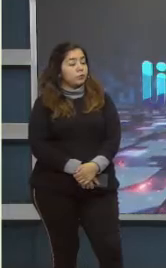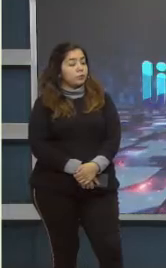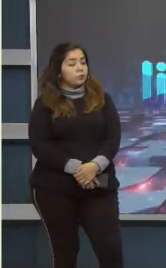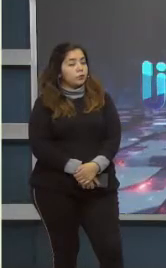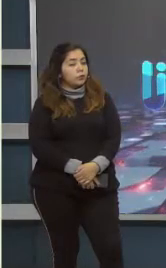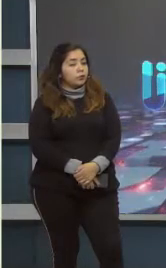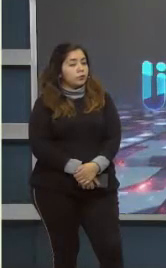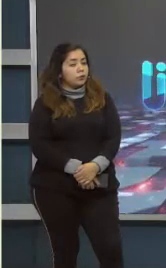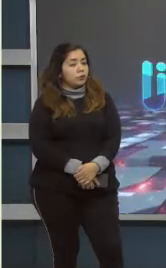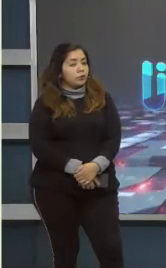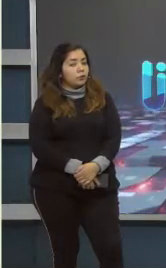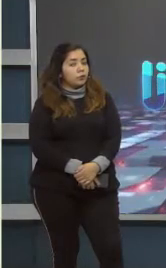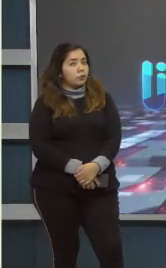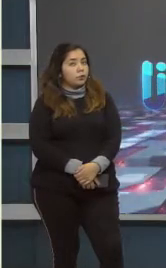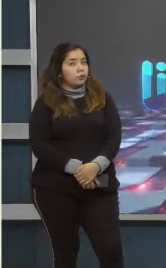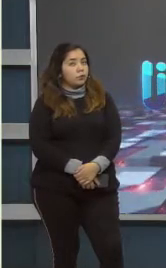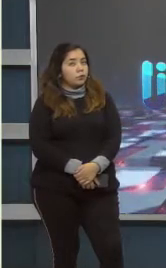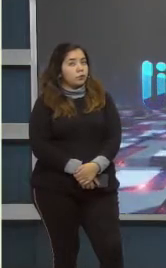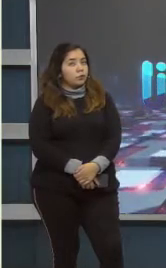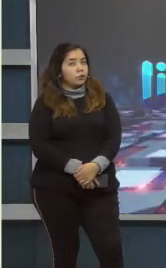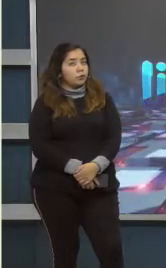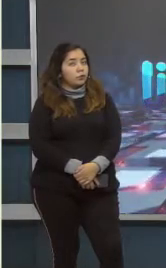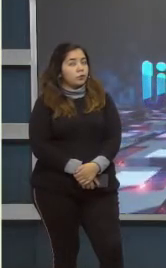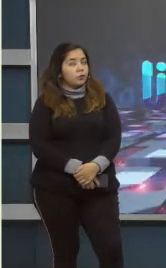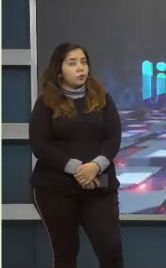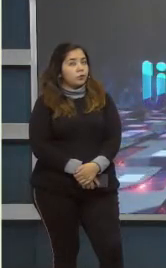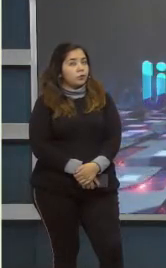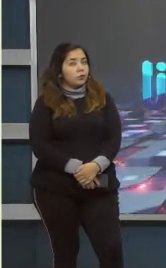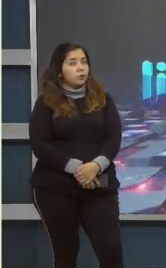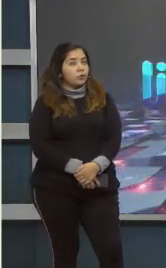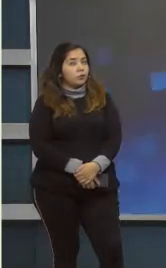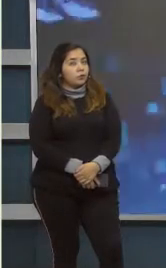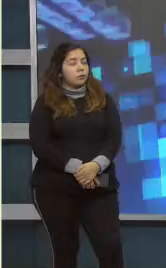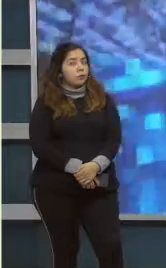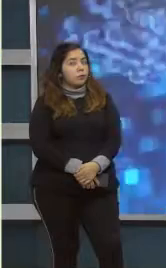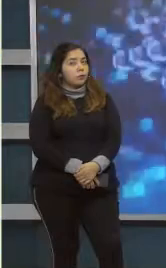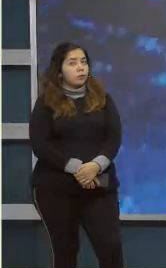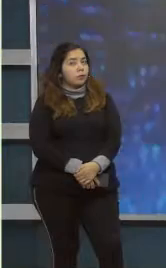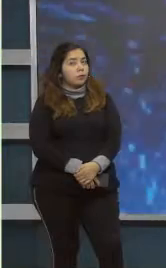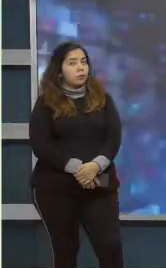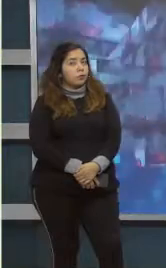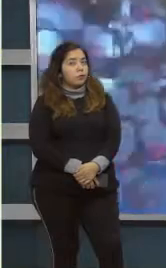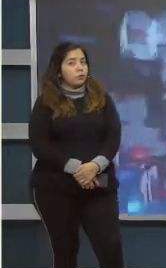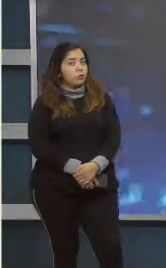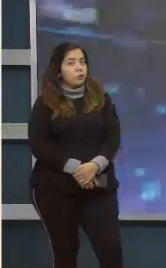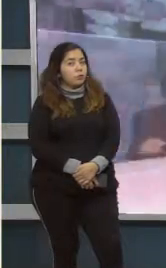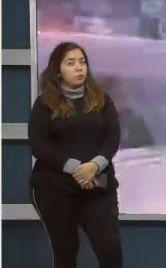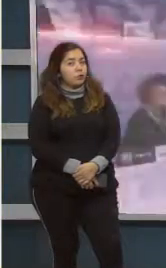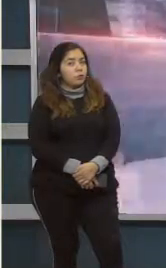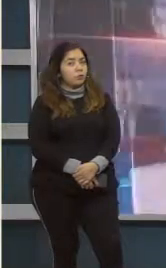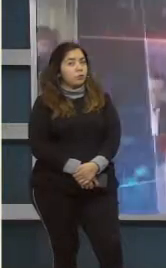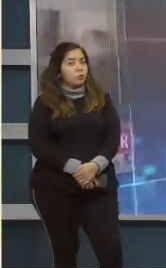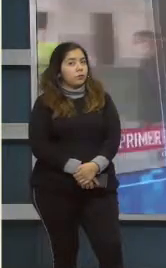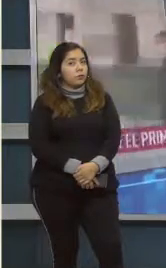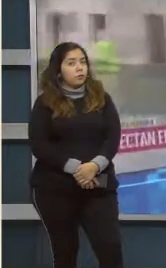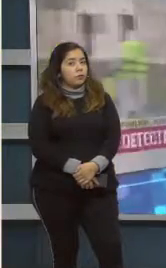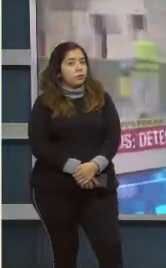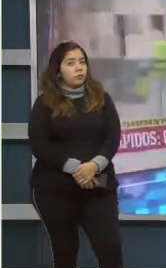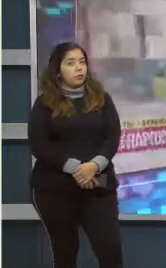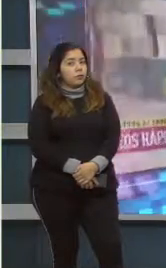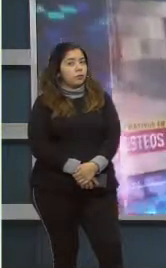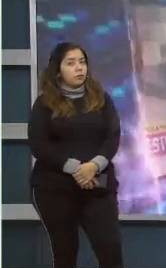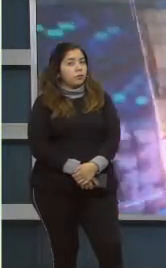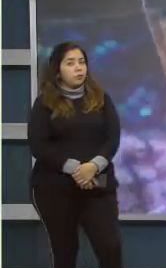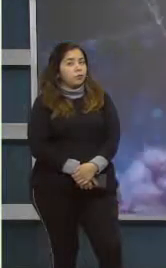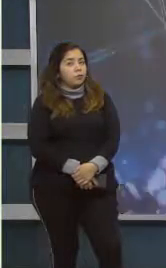Creo que los primeros años y los últimos años en las carreras de grado, van a ser los privilegiados. Van a ser los que se les va a